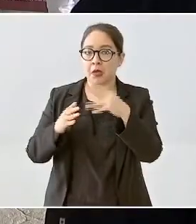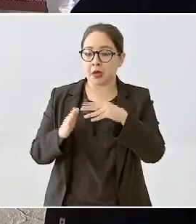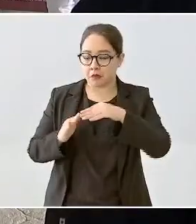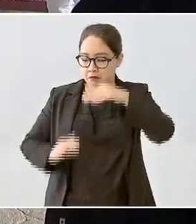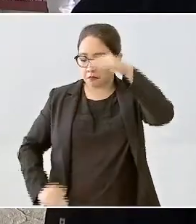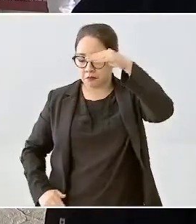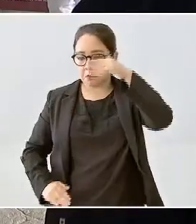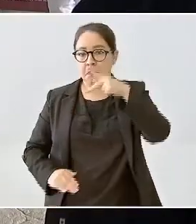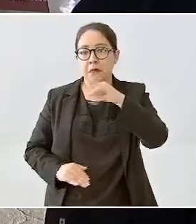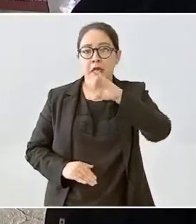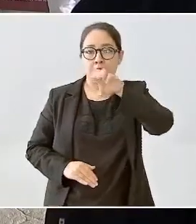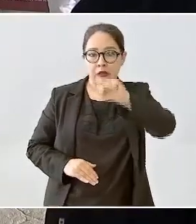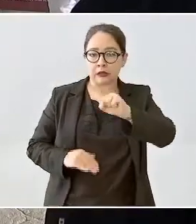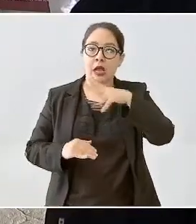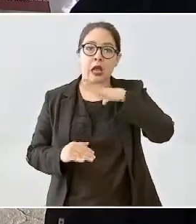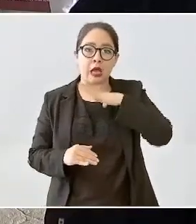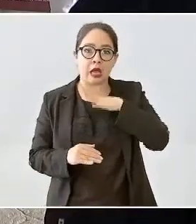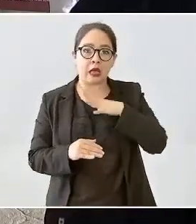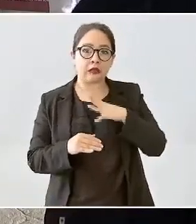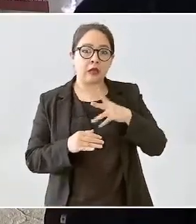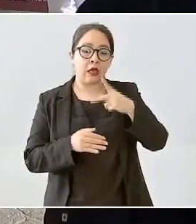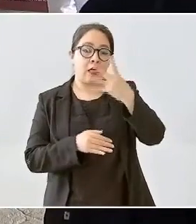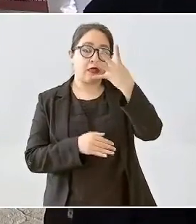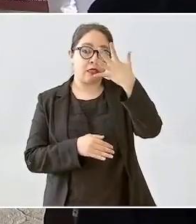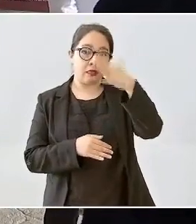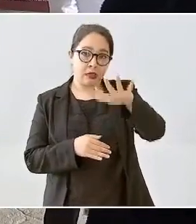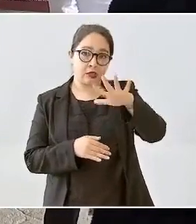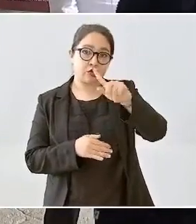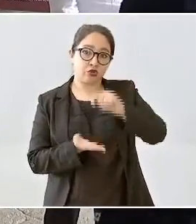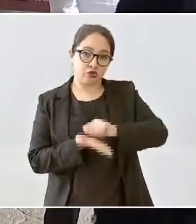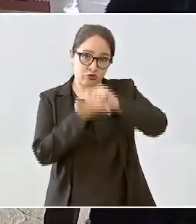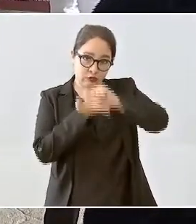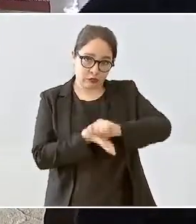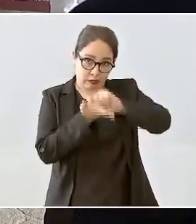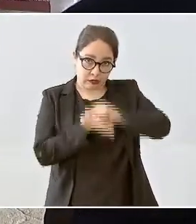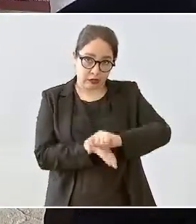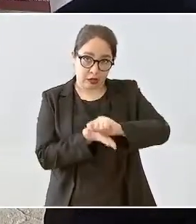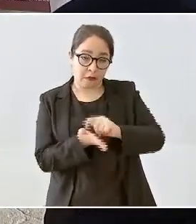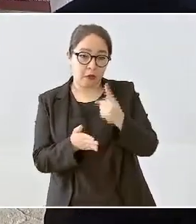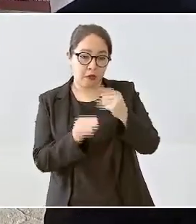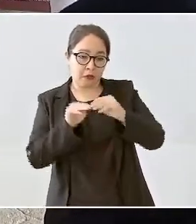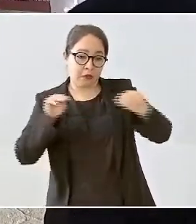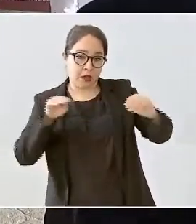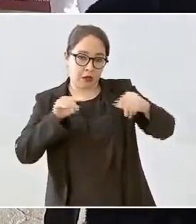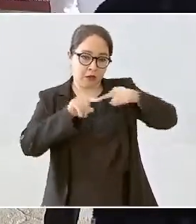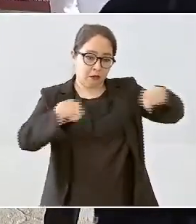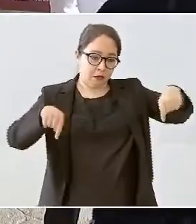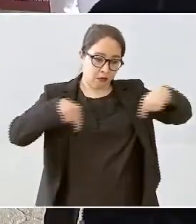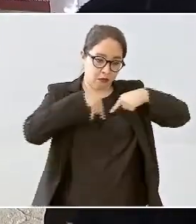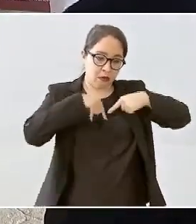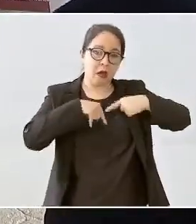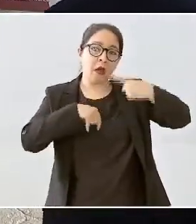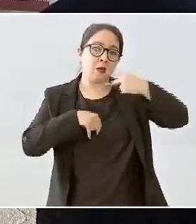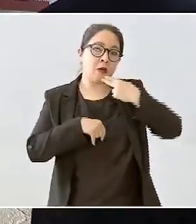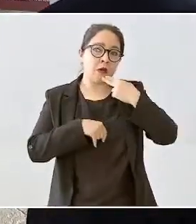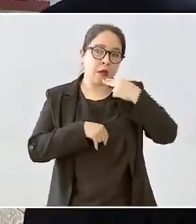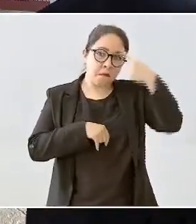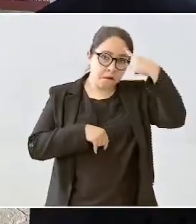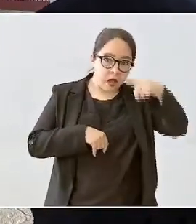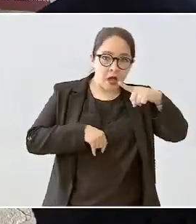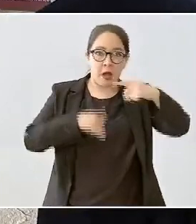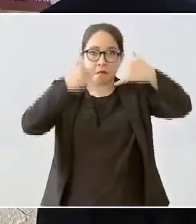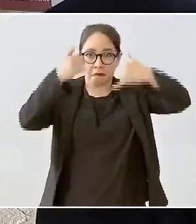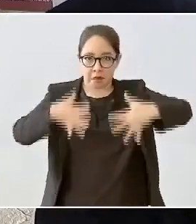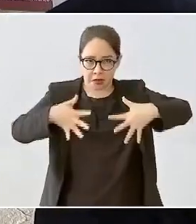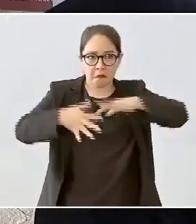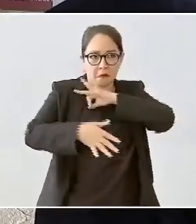muelle tiene una capacidad de 10 toneladas por metro cuadrado. Es un muelle que tiene más resistencia porque lo vamos a utilizar para poder descargar equipos